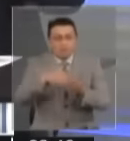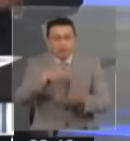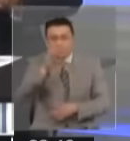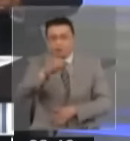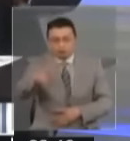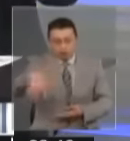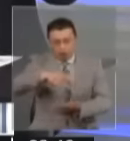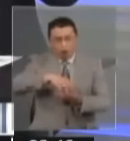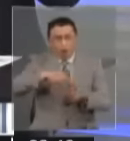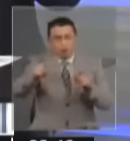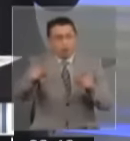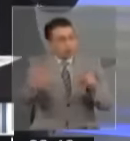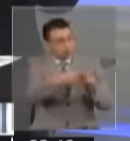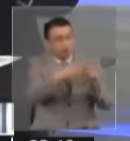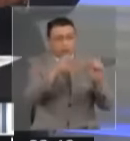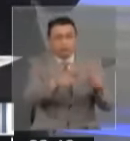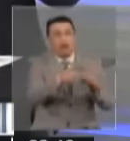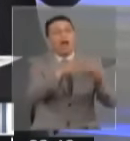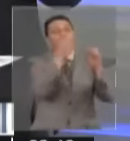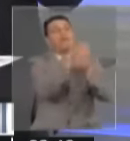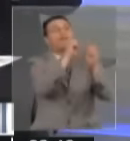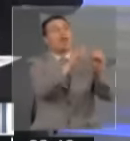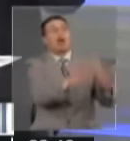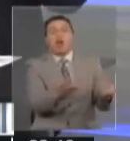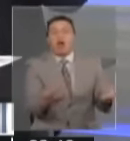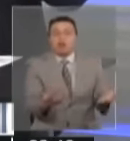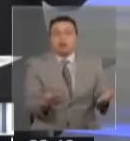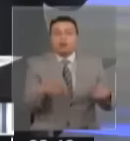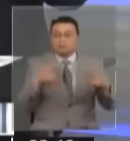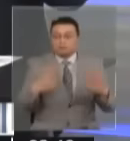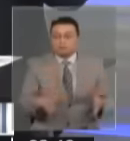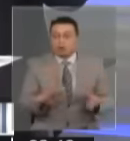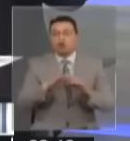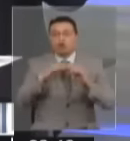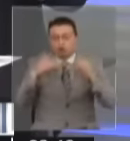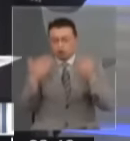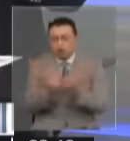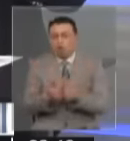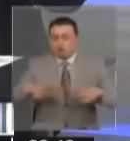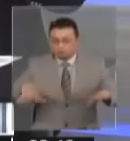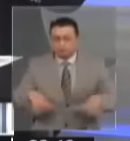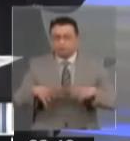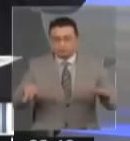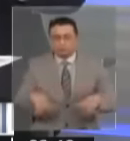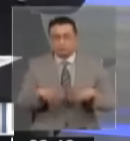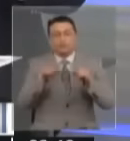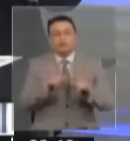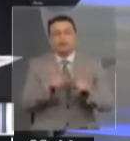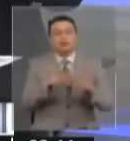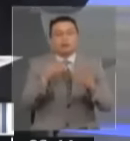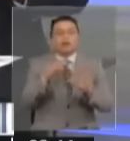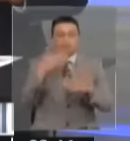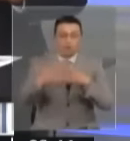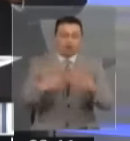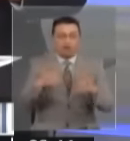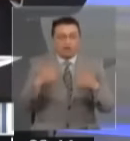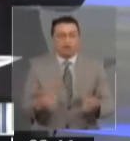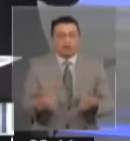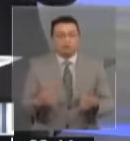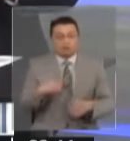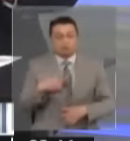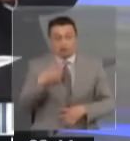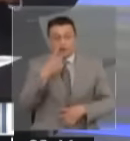la comuna y eso está abandonado. Y se han hecho todos los esfuerzos para que eso funcione. Yo, en vista